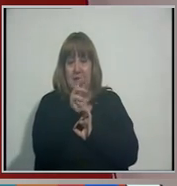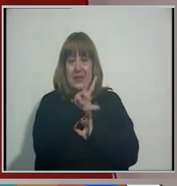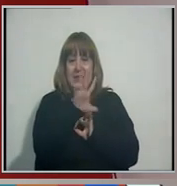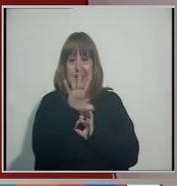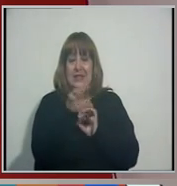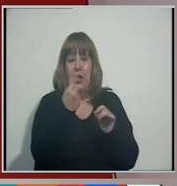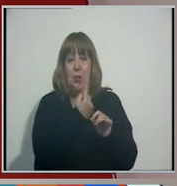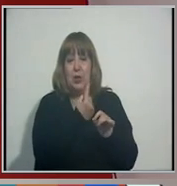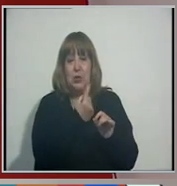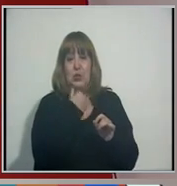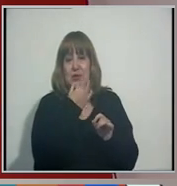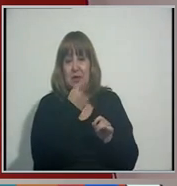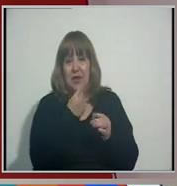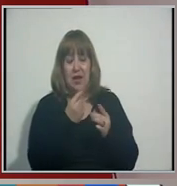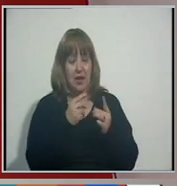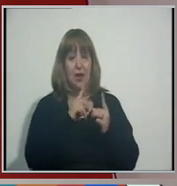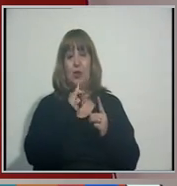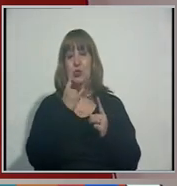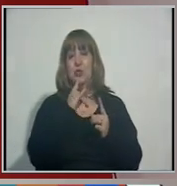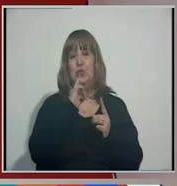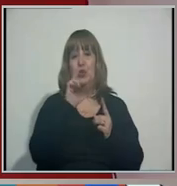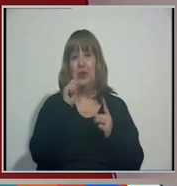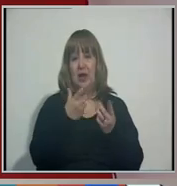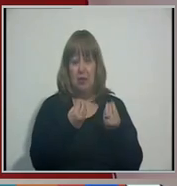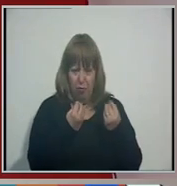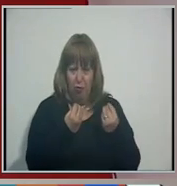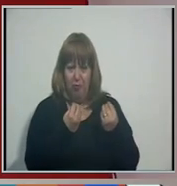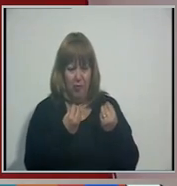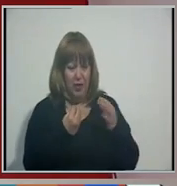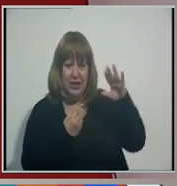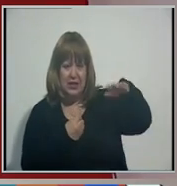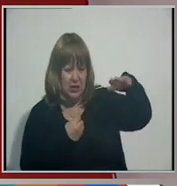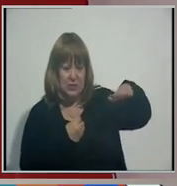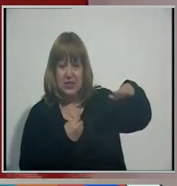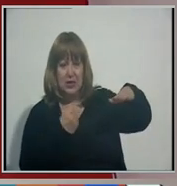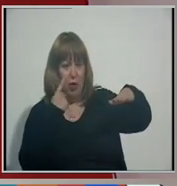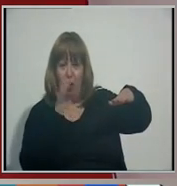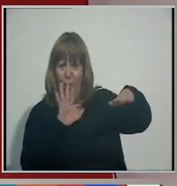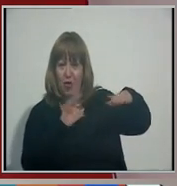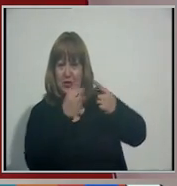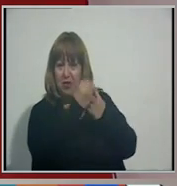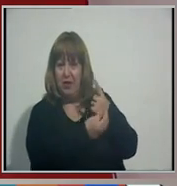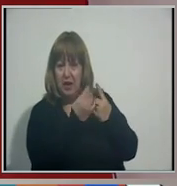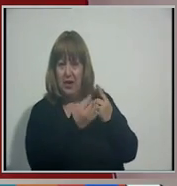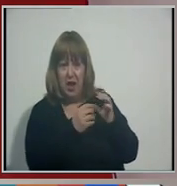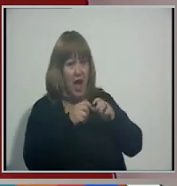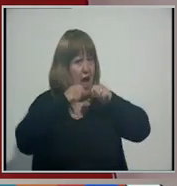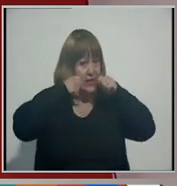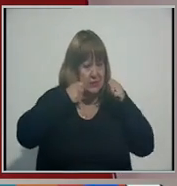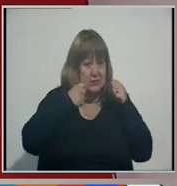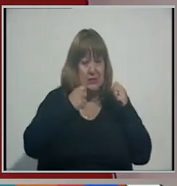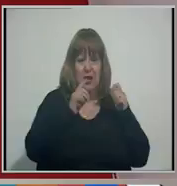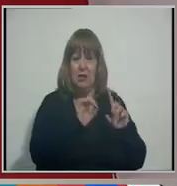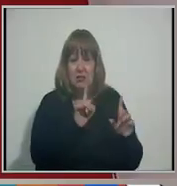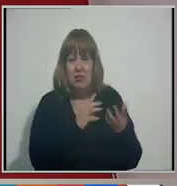ni las tutucas ni las bananas. ¿Cómo un niño no va a conocer las bananas? Y ahí saltan un montón de cosas, o sea, más. Terrible. Si